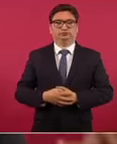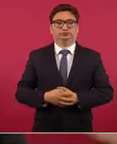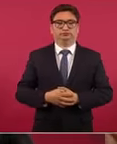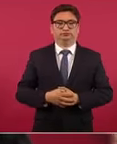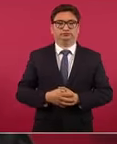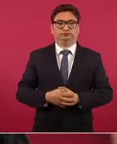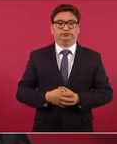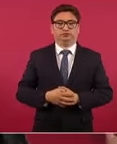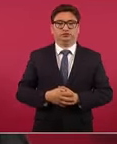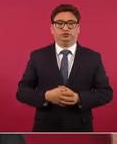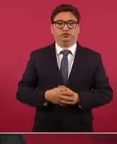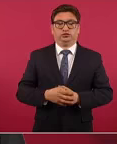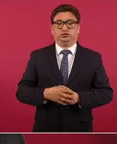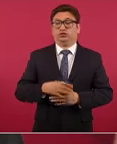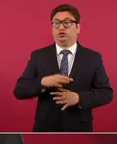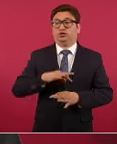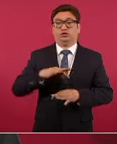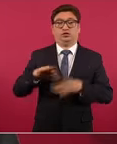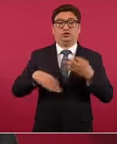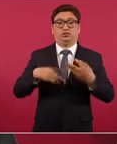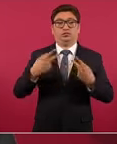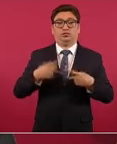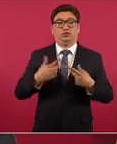levanta muchas pasiones